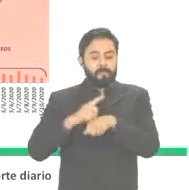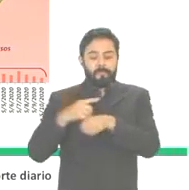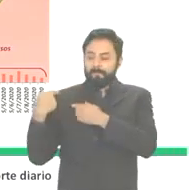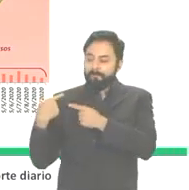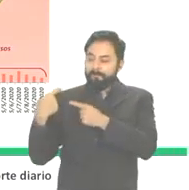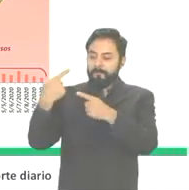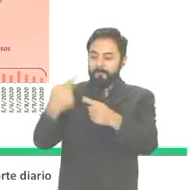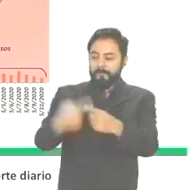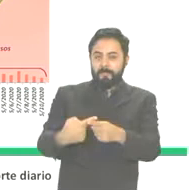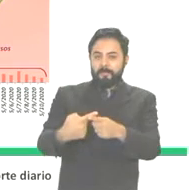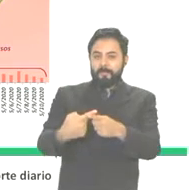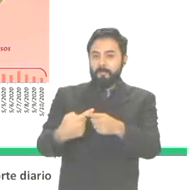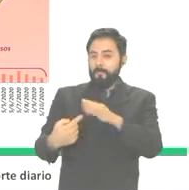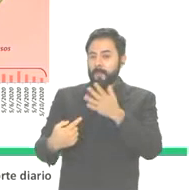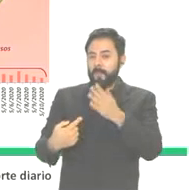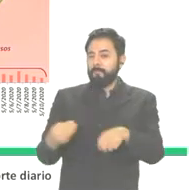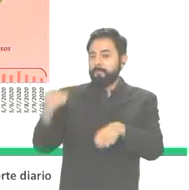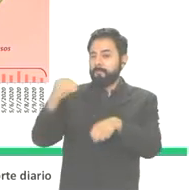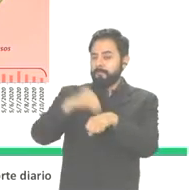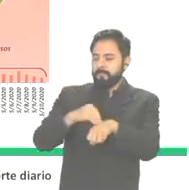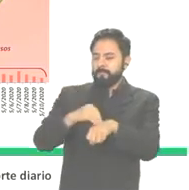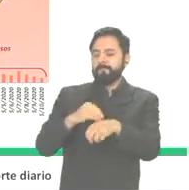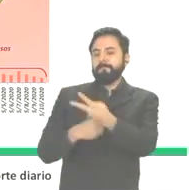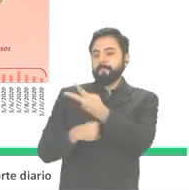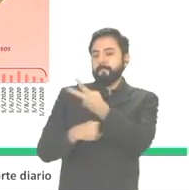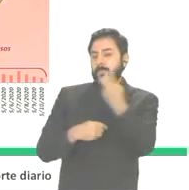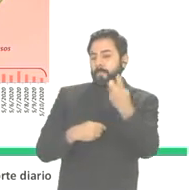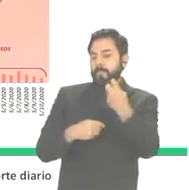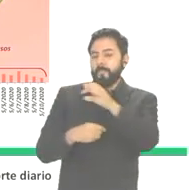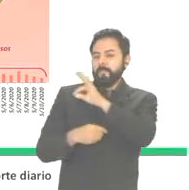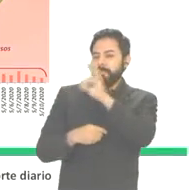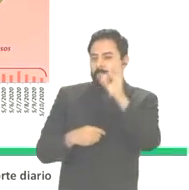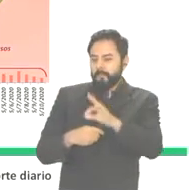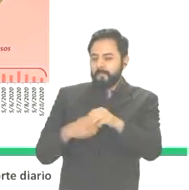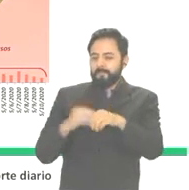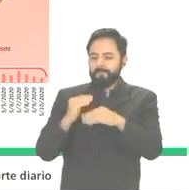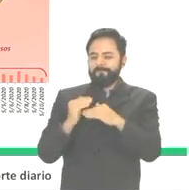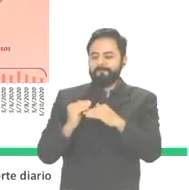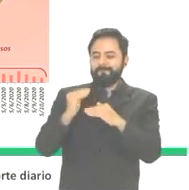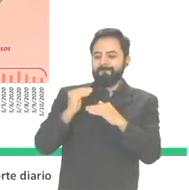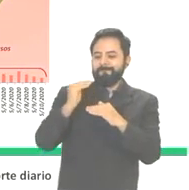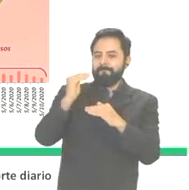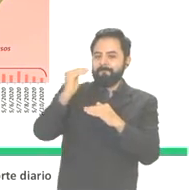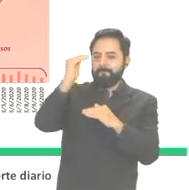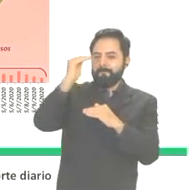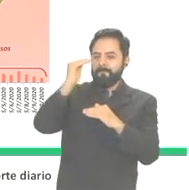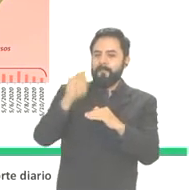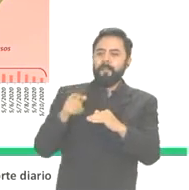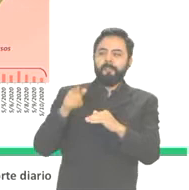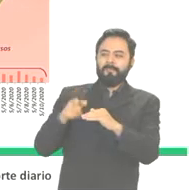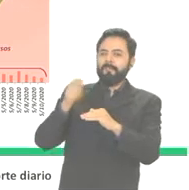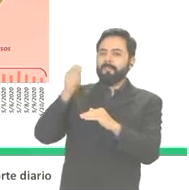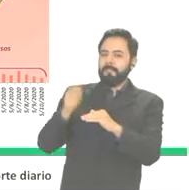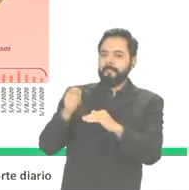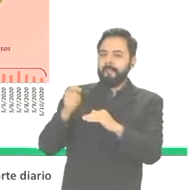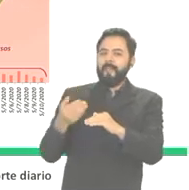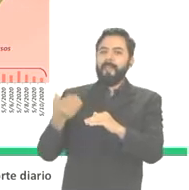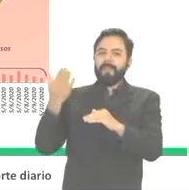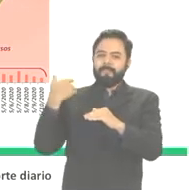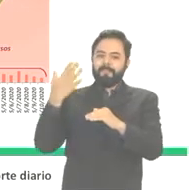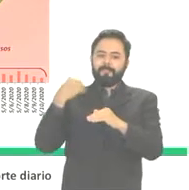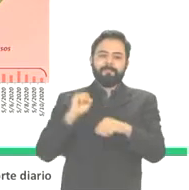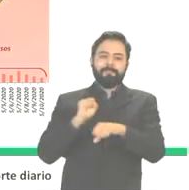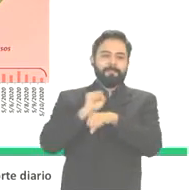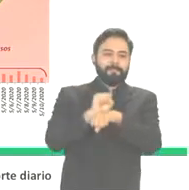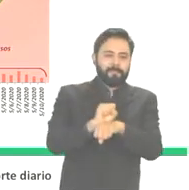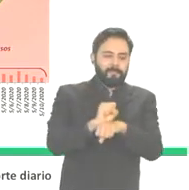se han incrementado en un 235%. Esto, como ya lo señalamos, tiene que ver directamente con estos dos factores y en el